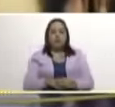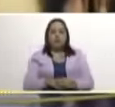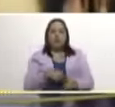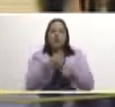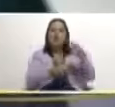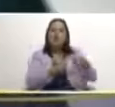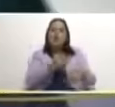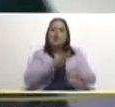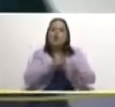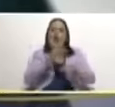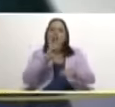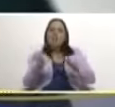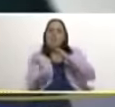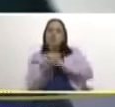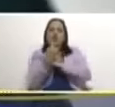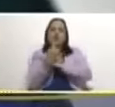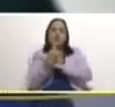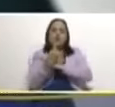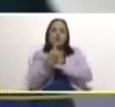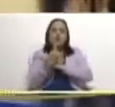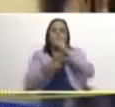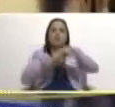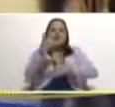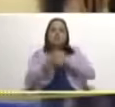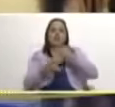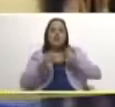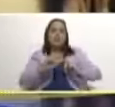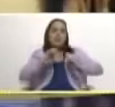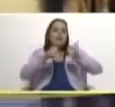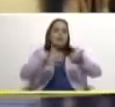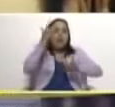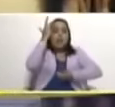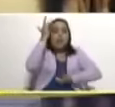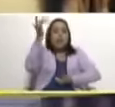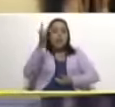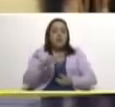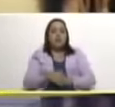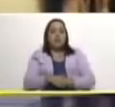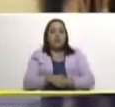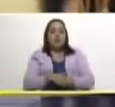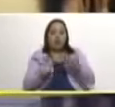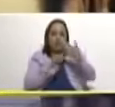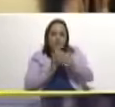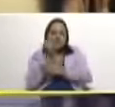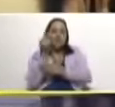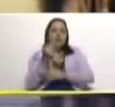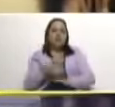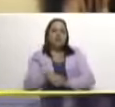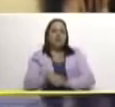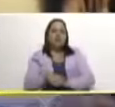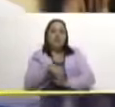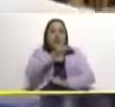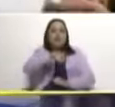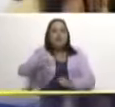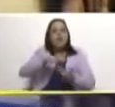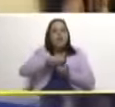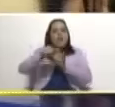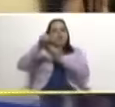producto de la traición al proyecto original, al proyecto fundacional de los